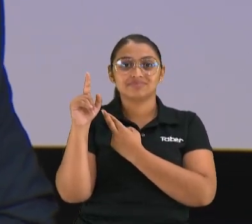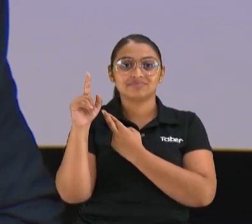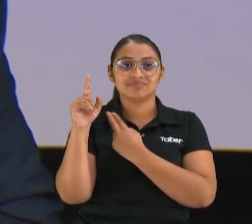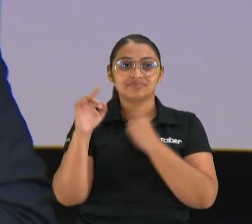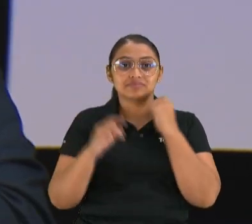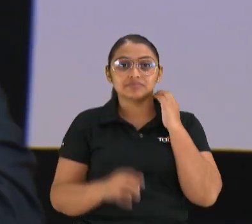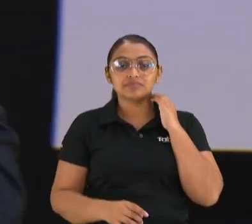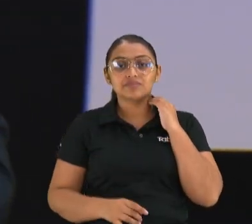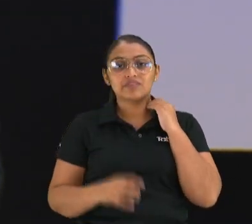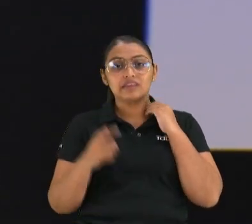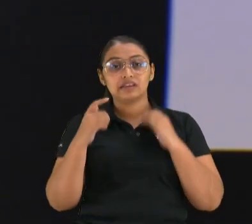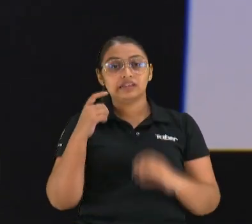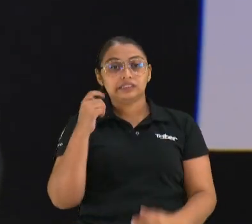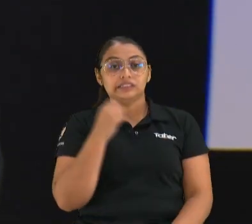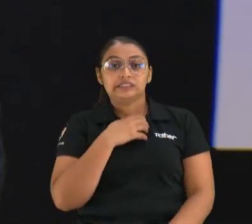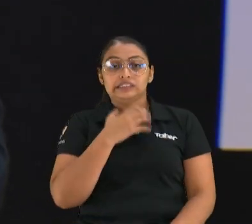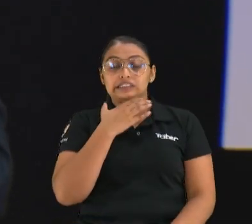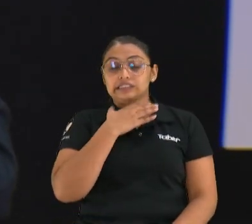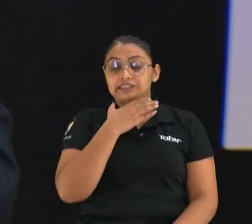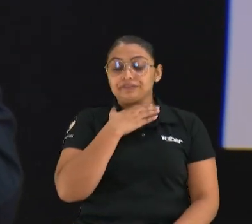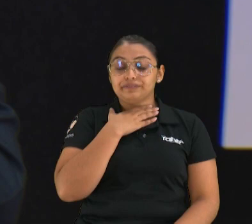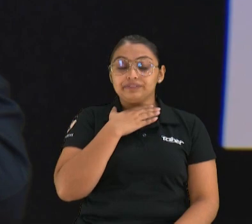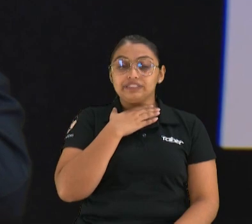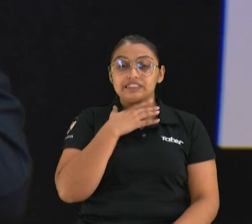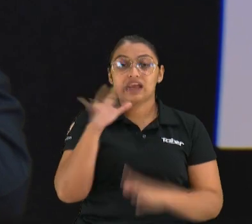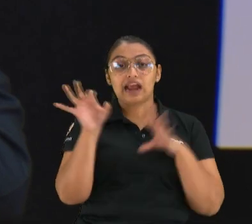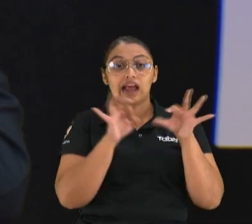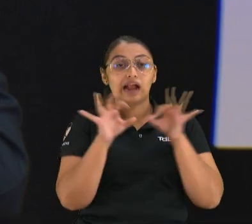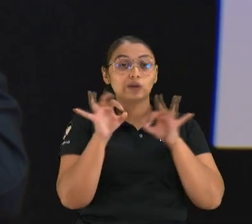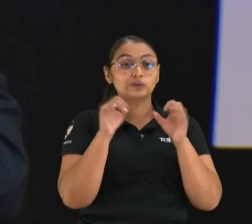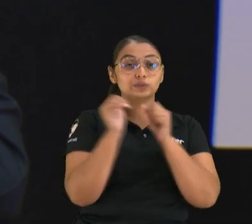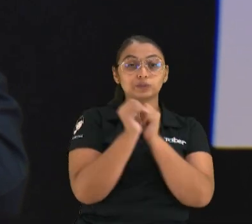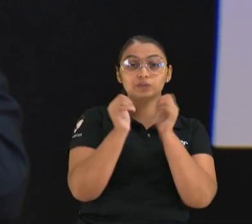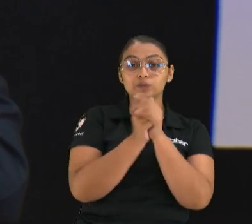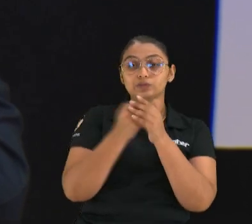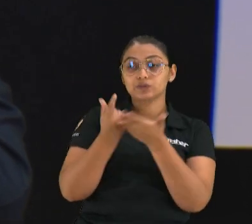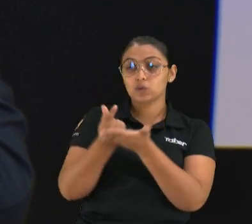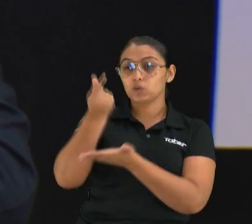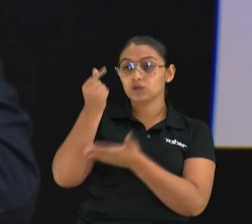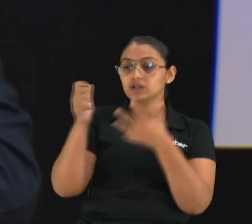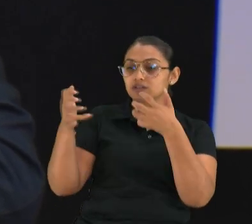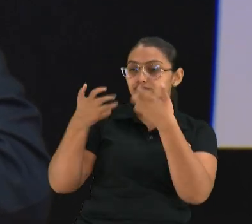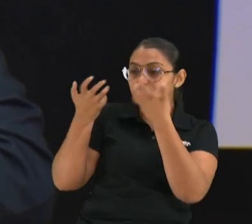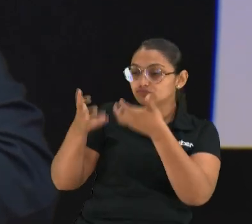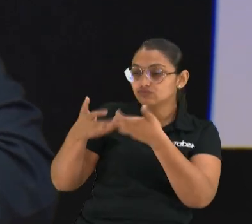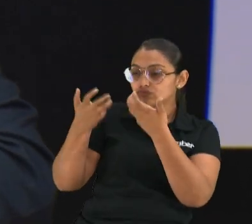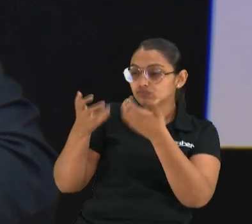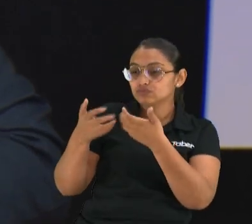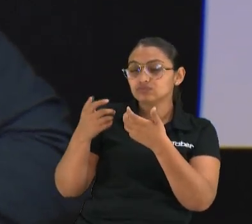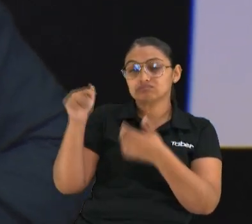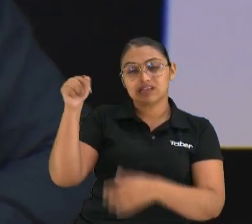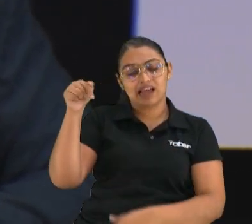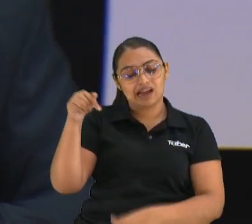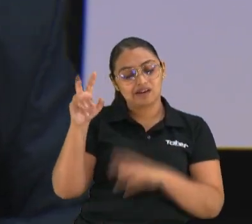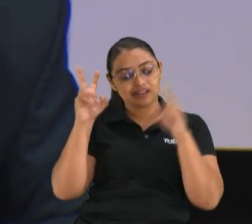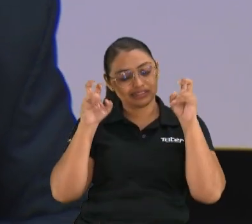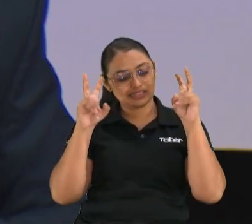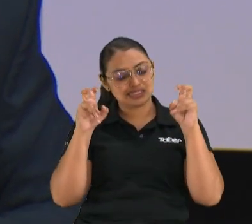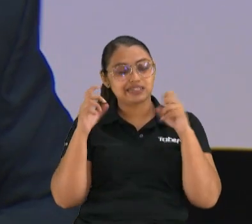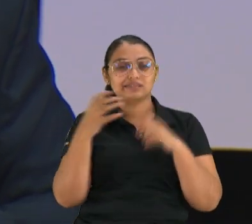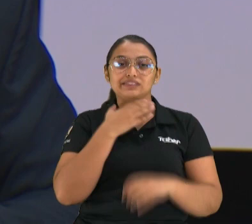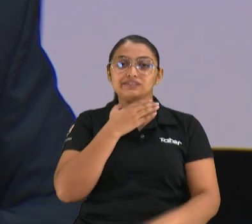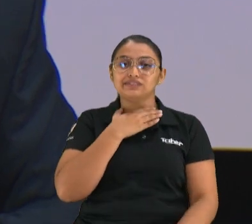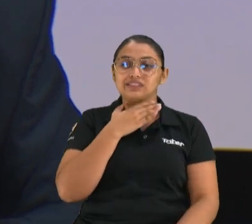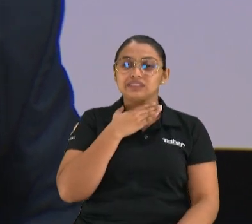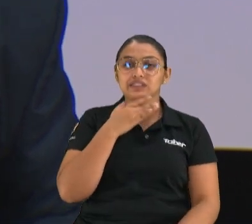Qué triste los casos que se estudian ahora en las universidades fibra sensible las que vamos a tocar cuando una